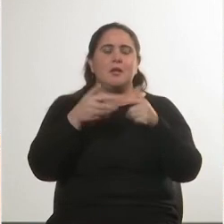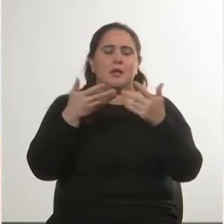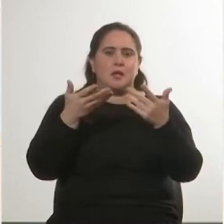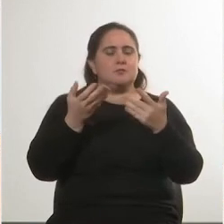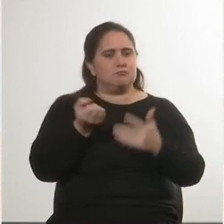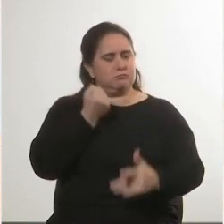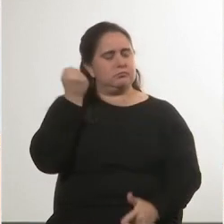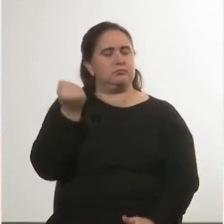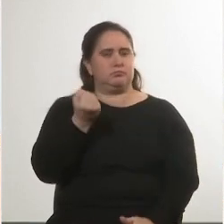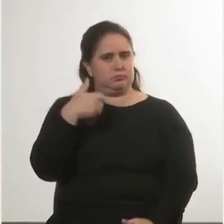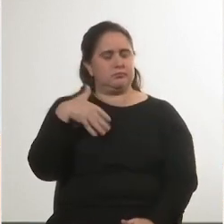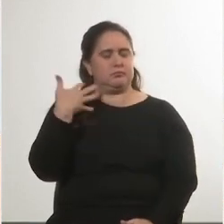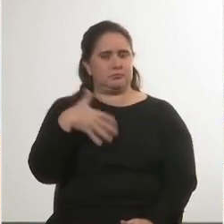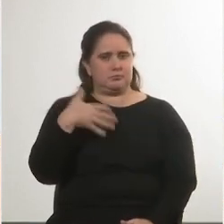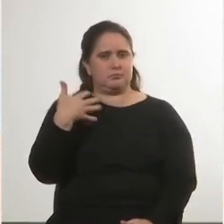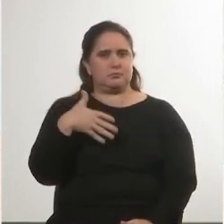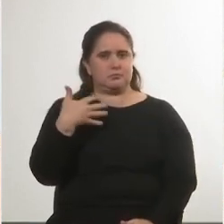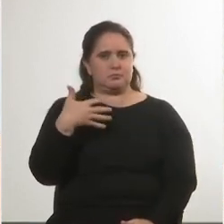tremendamente importante